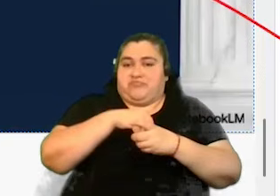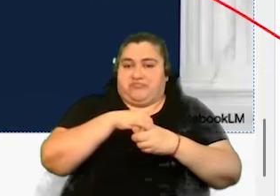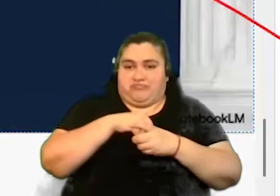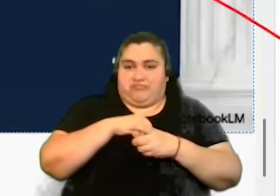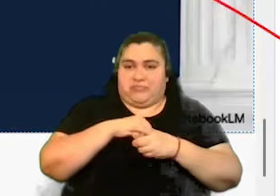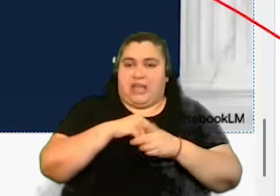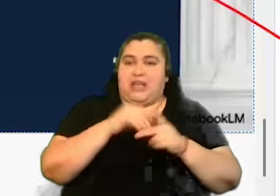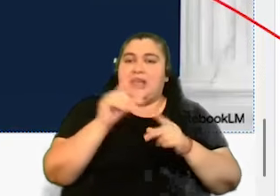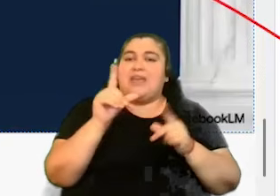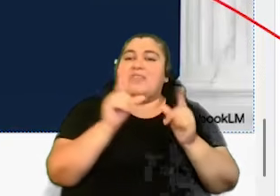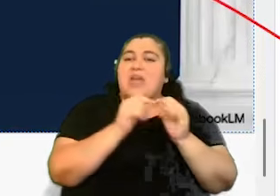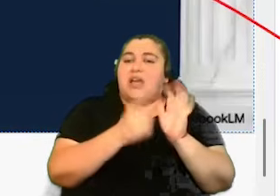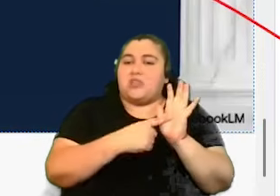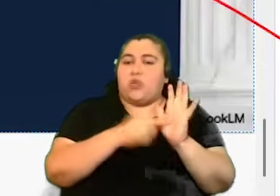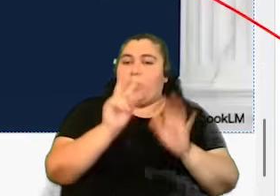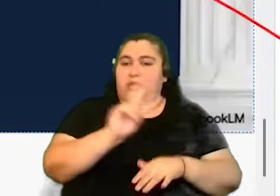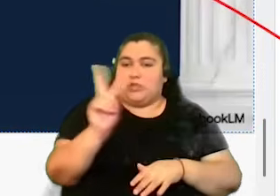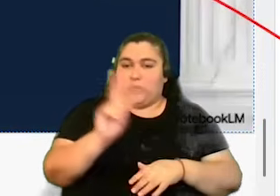del 2001.